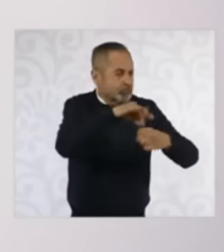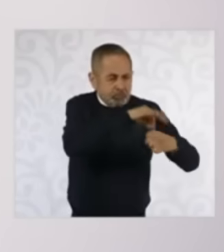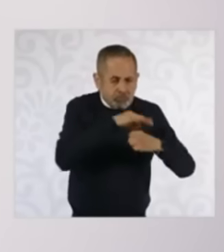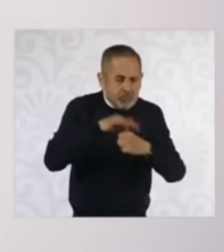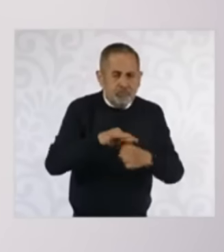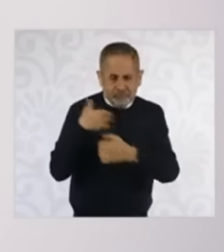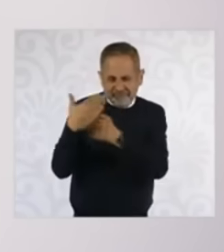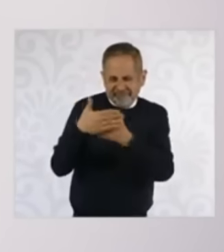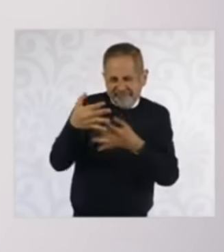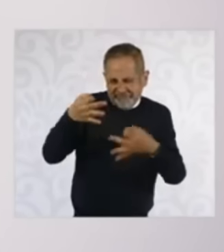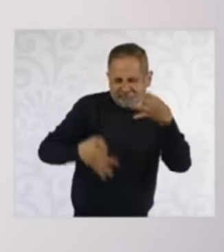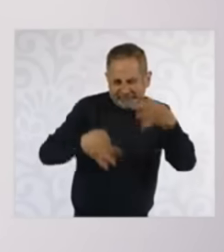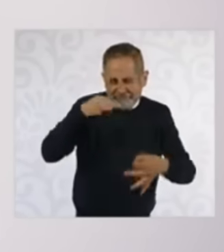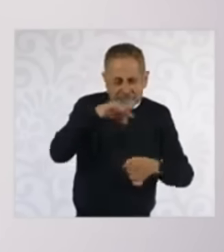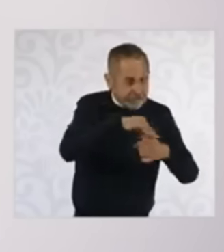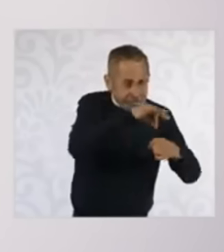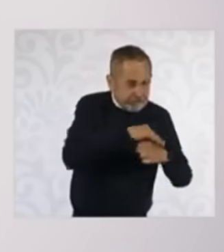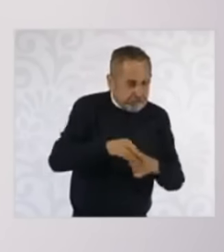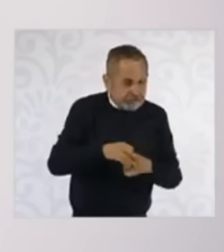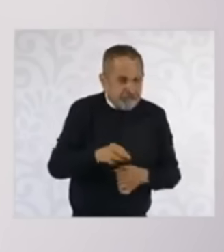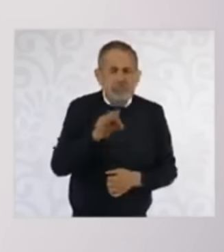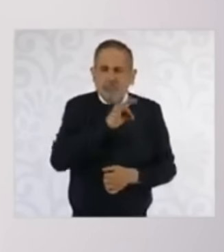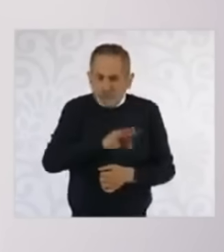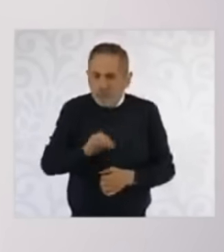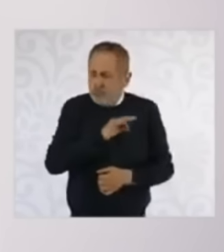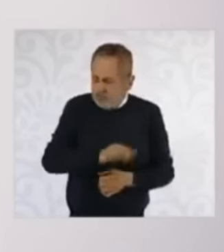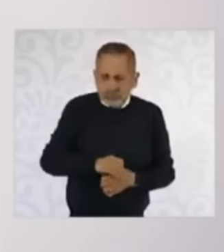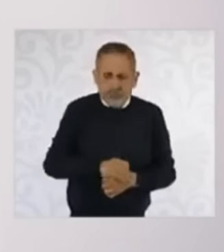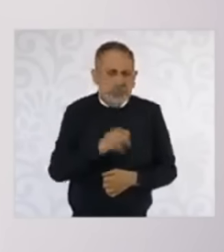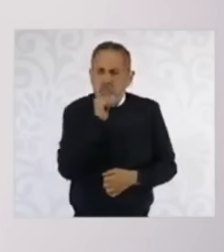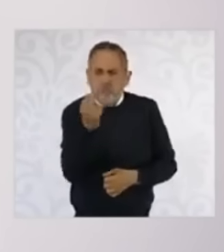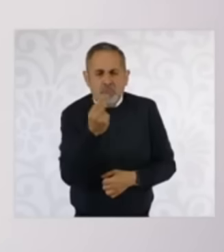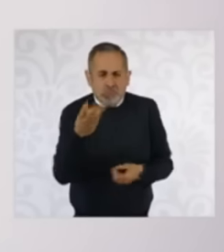nacer sin necesidad de tanto